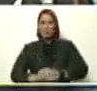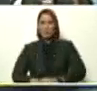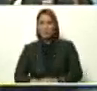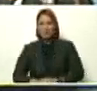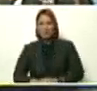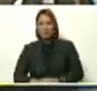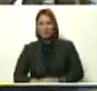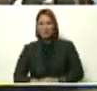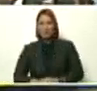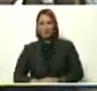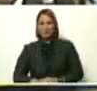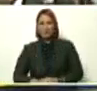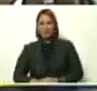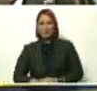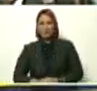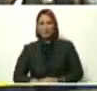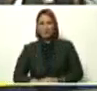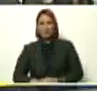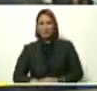dos.